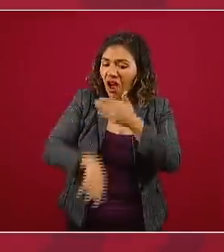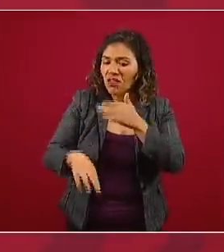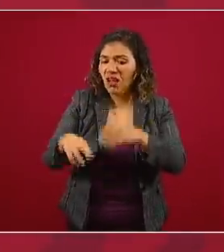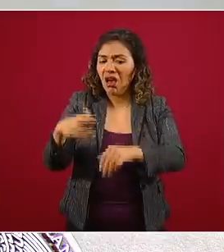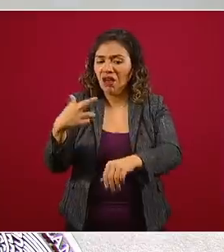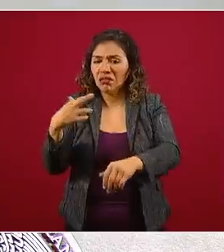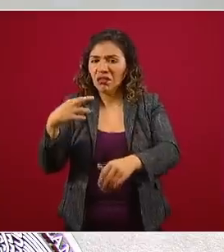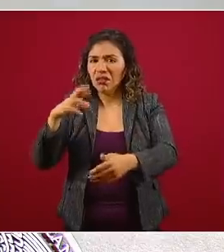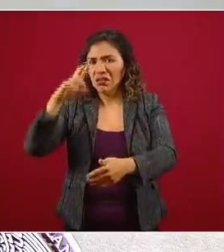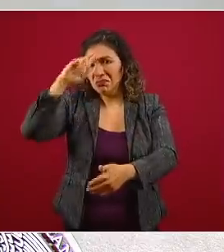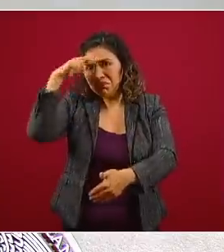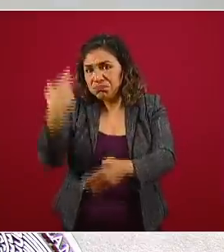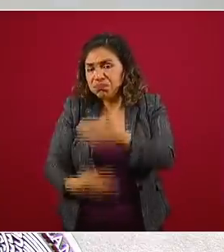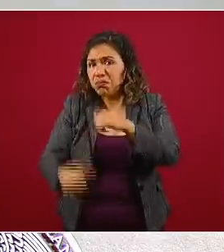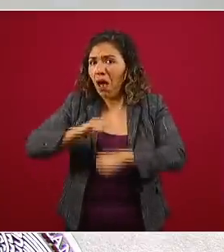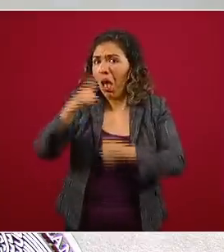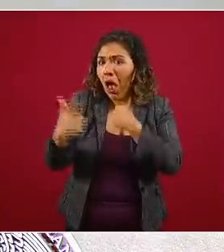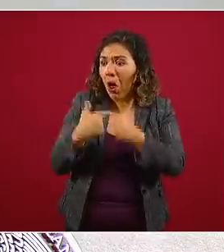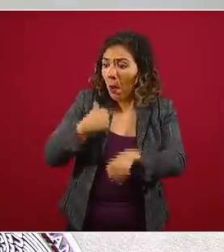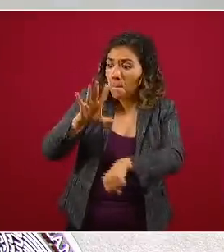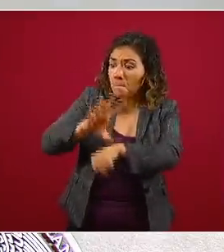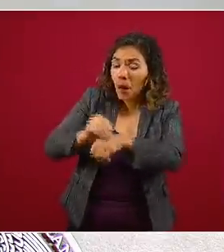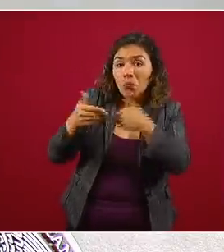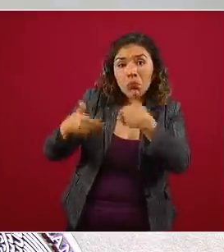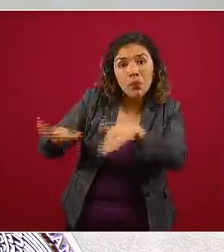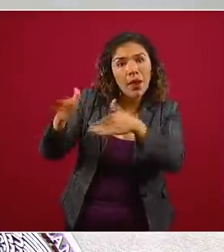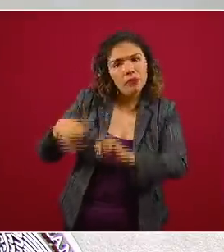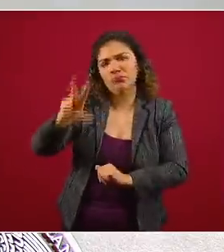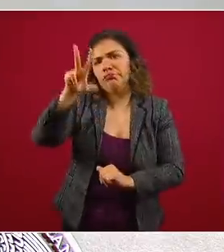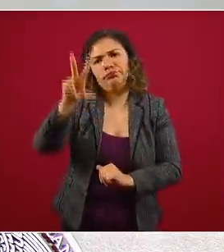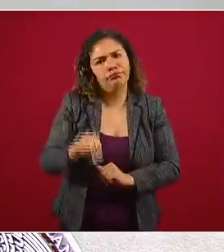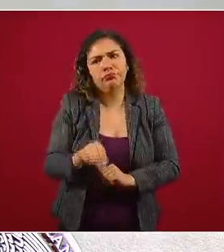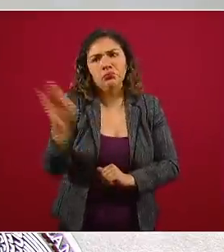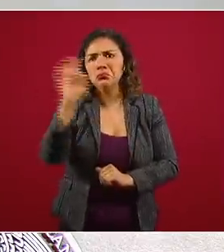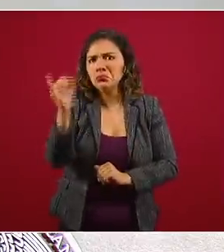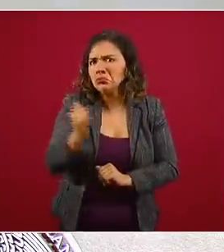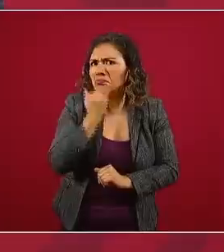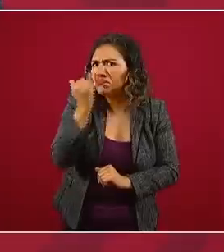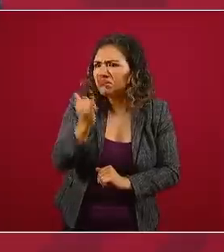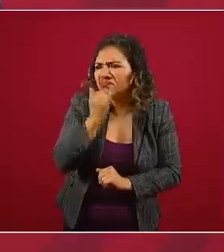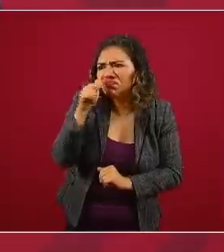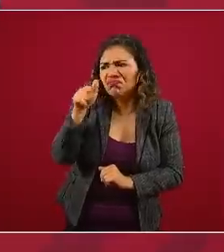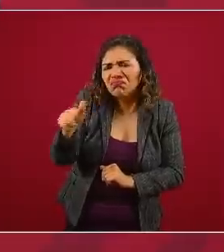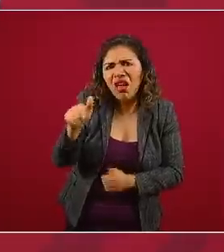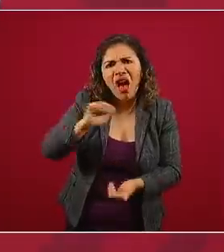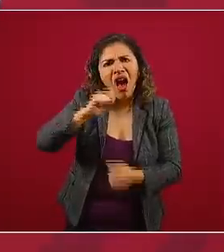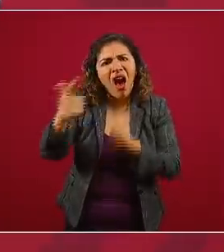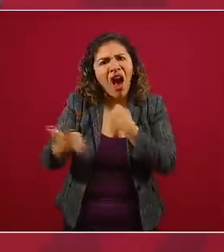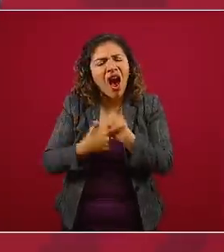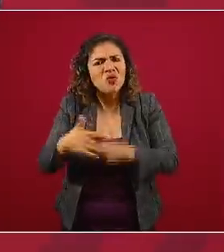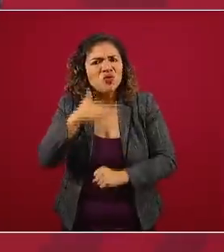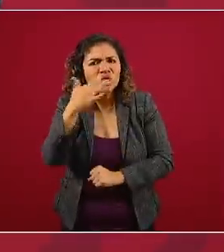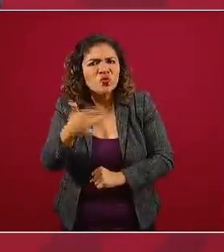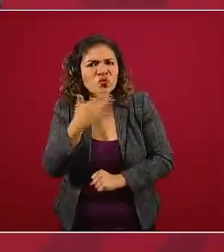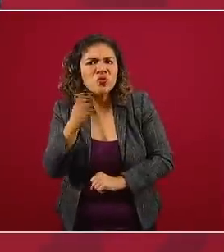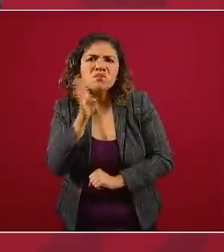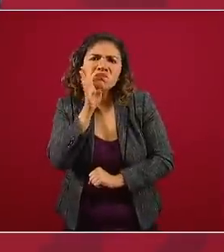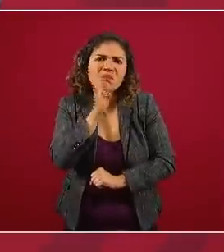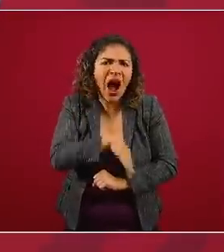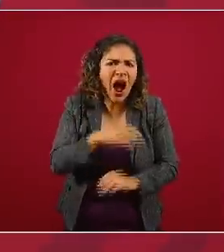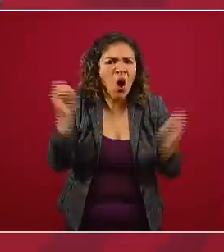todo lo que indica que no hay una práctica transparente o que